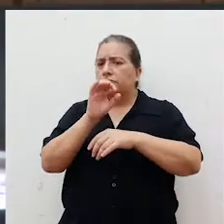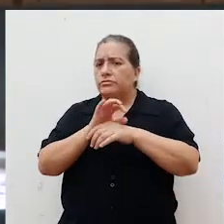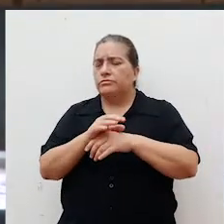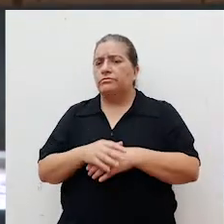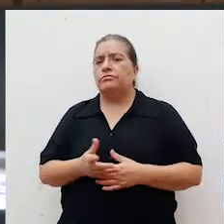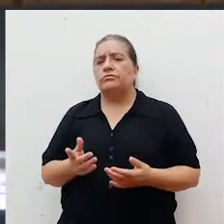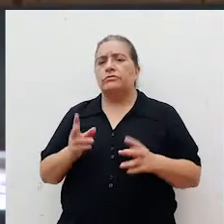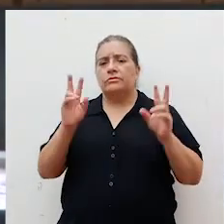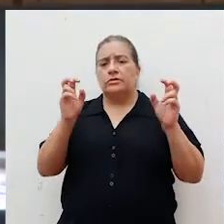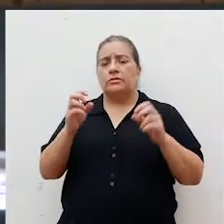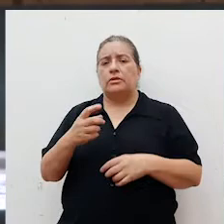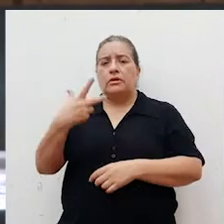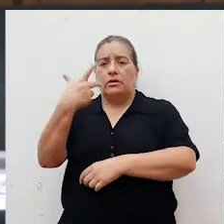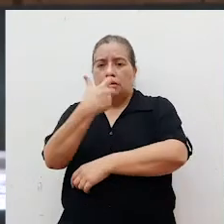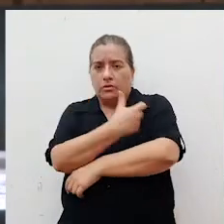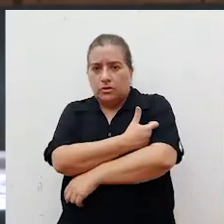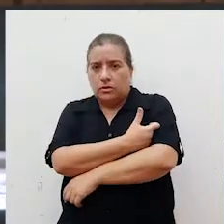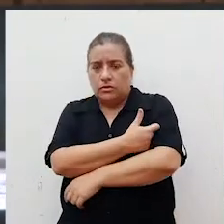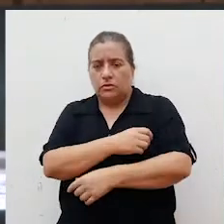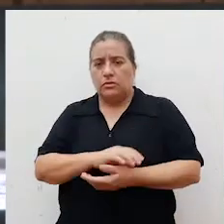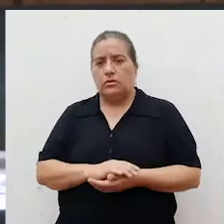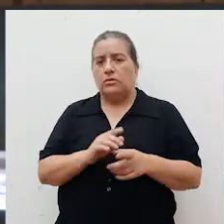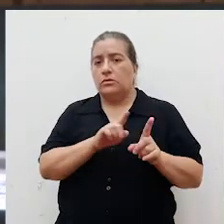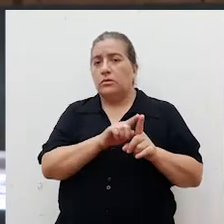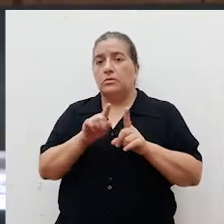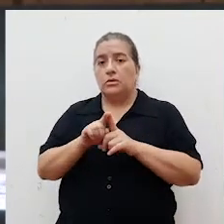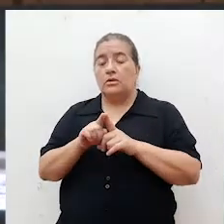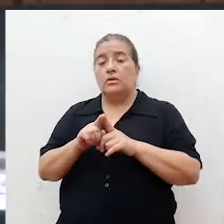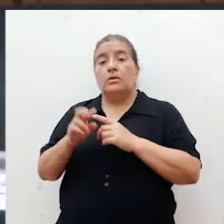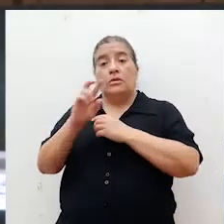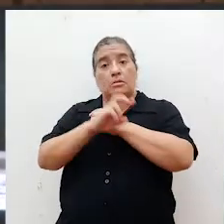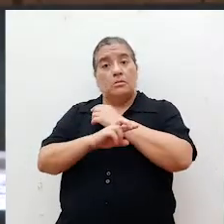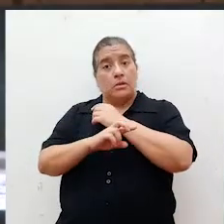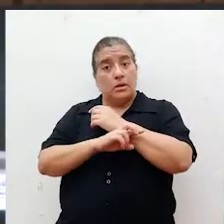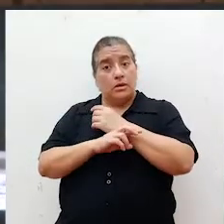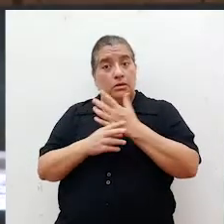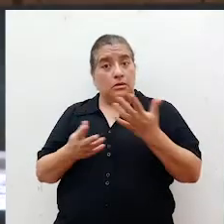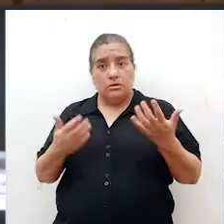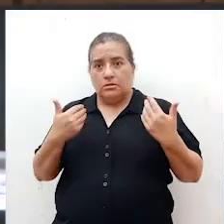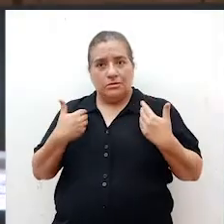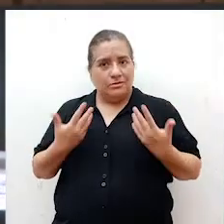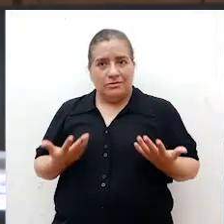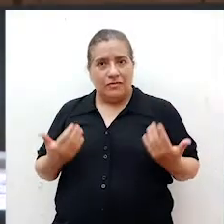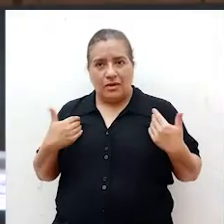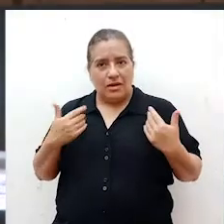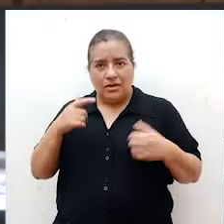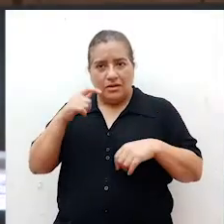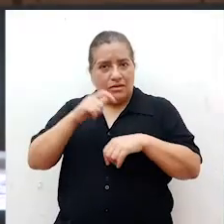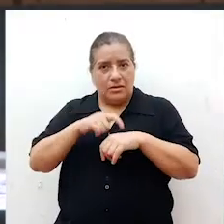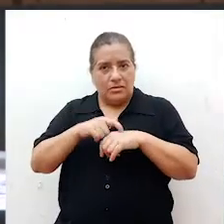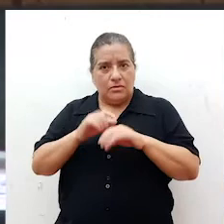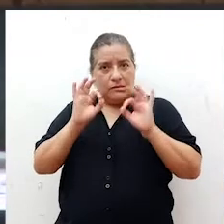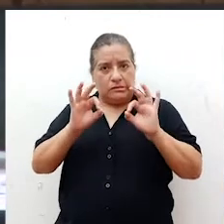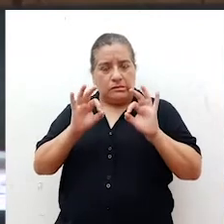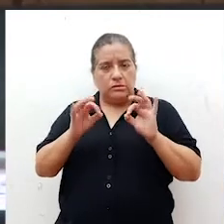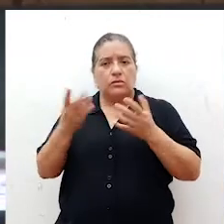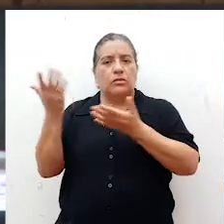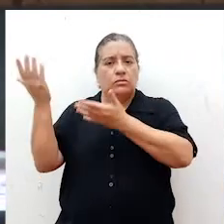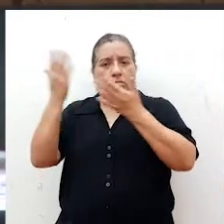cree que ocurre esta desatención en los pedidos a las recomendaciones? Muchas gracias.